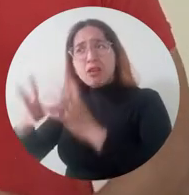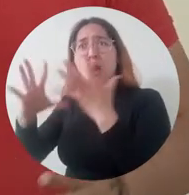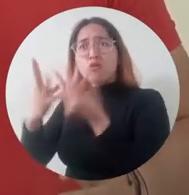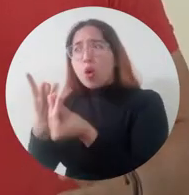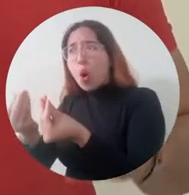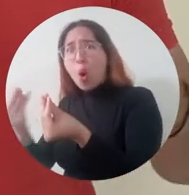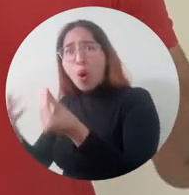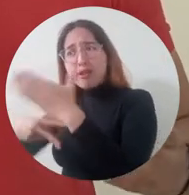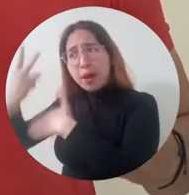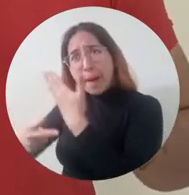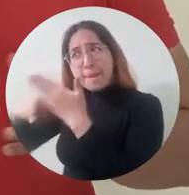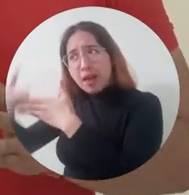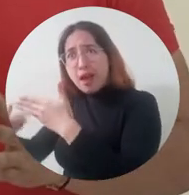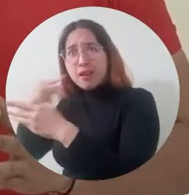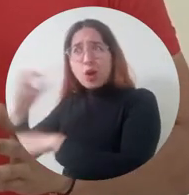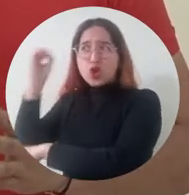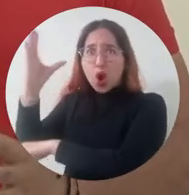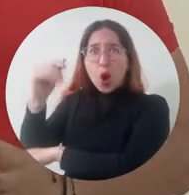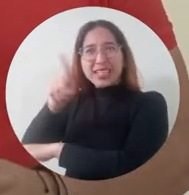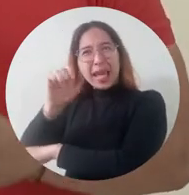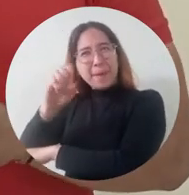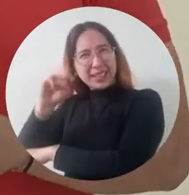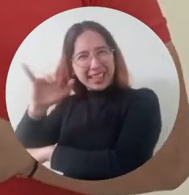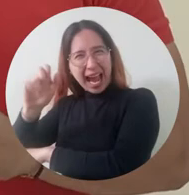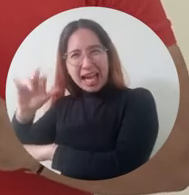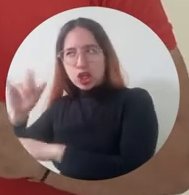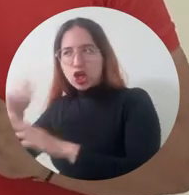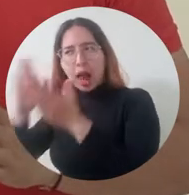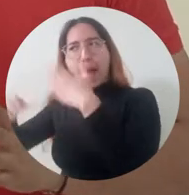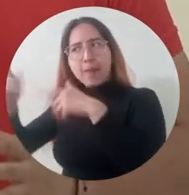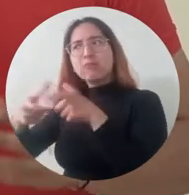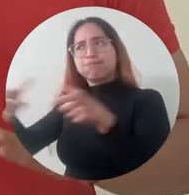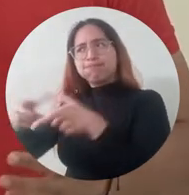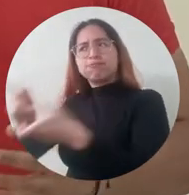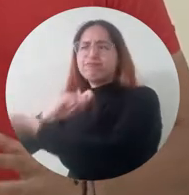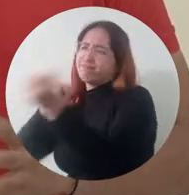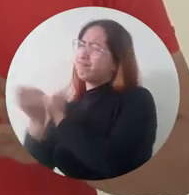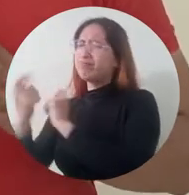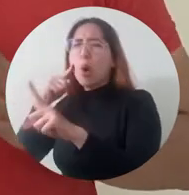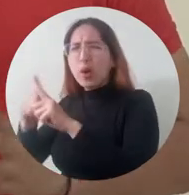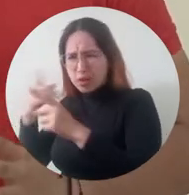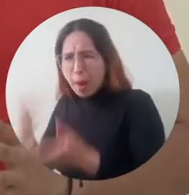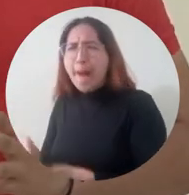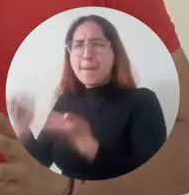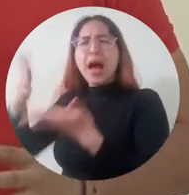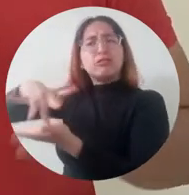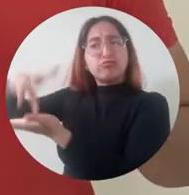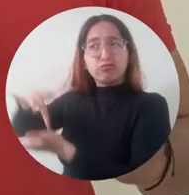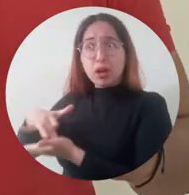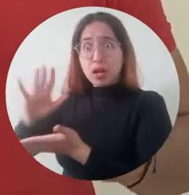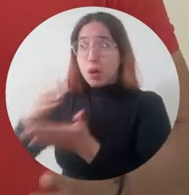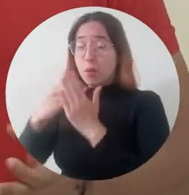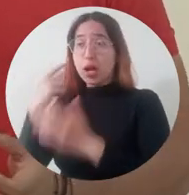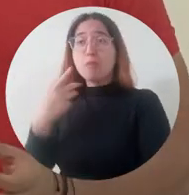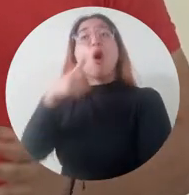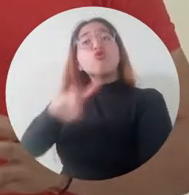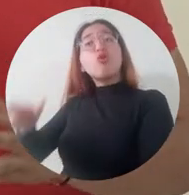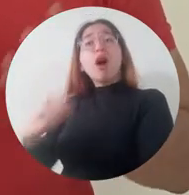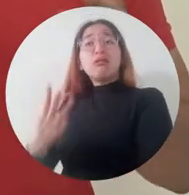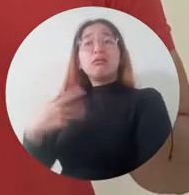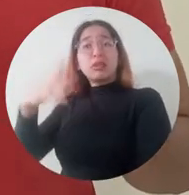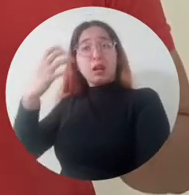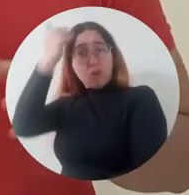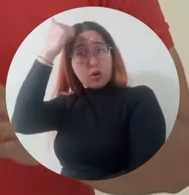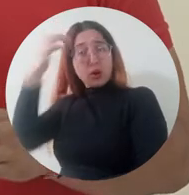investigación. Esto con el fin de poder aumentar el número de producción de investigación de nuestros estudiantes. Pasar de